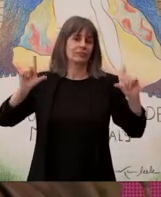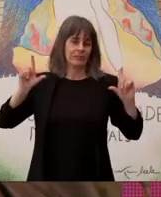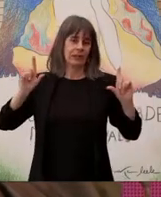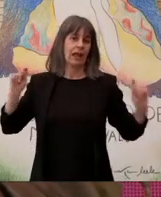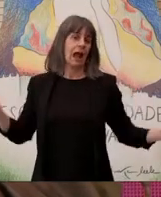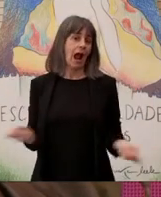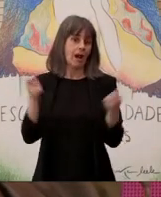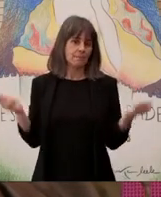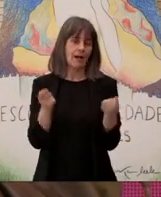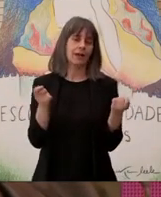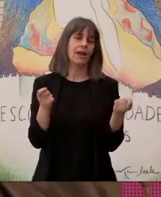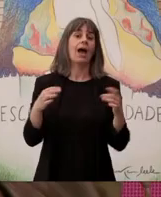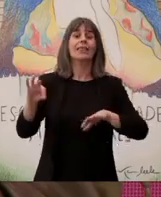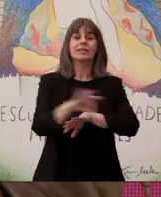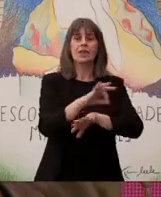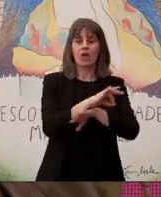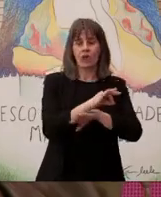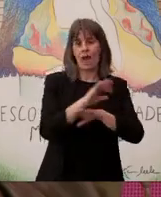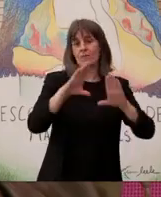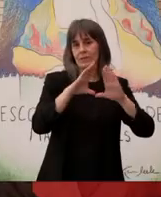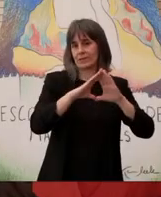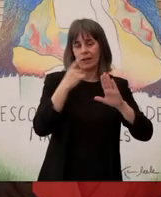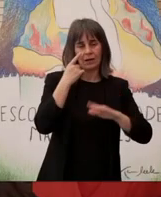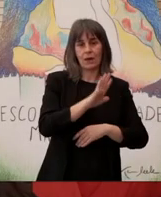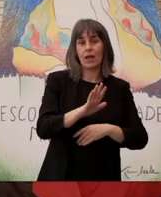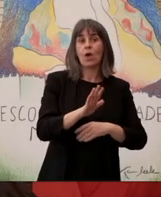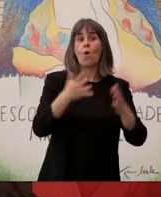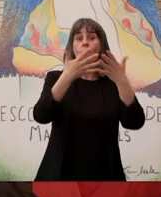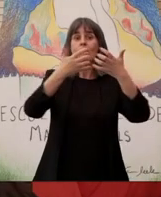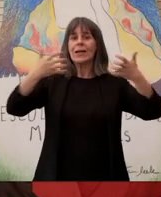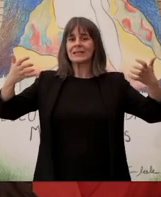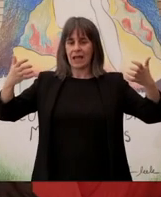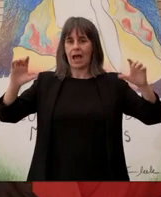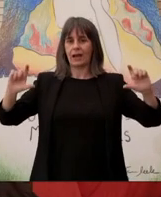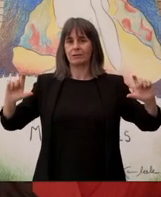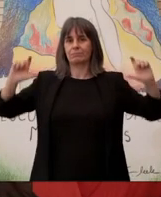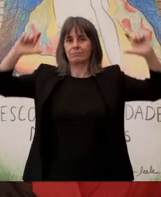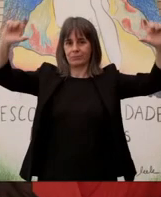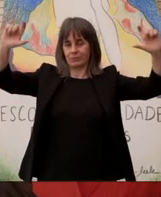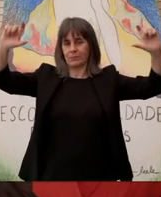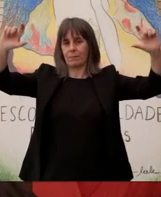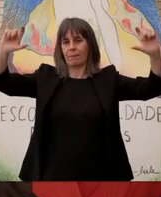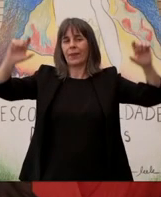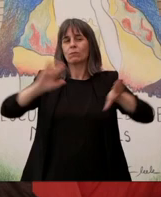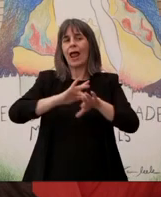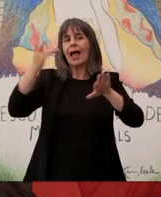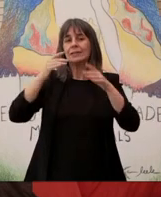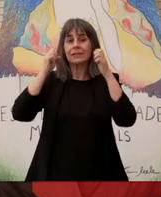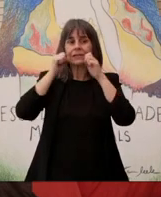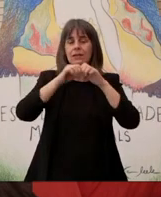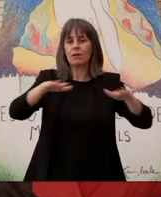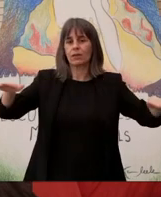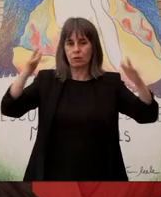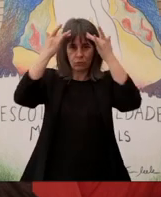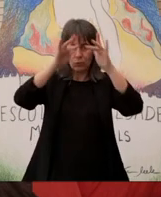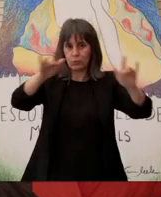feminista excepcional como euky permuy una mensaje de sensibilización feminista que después quisiésemos